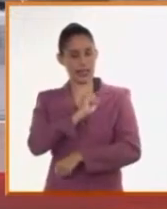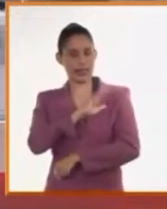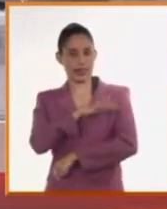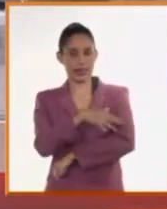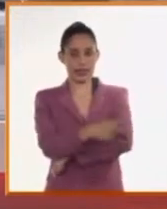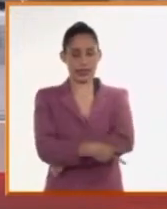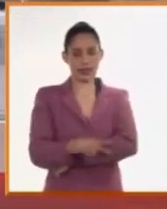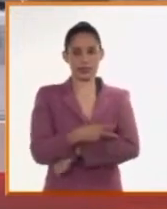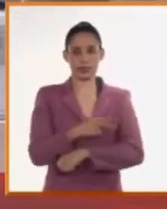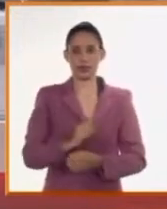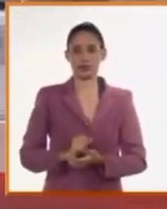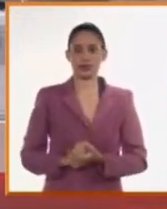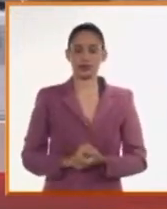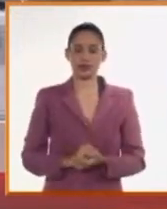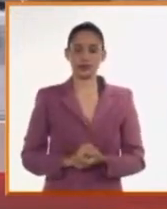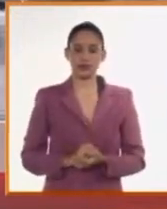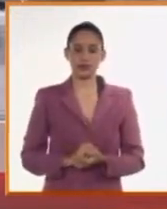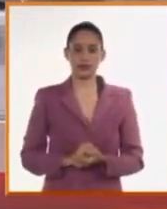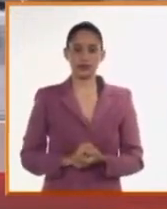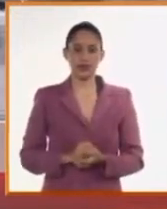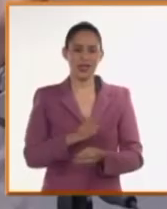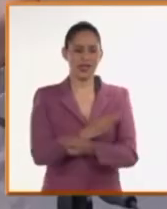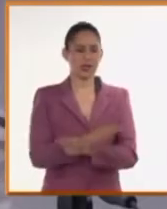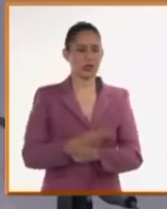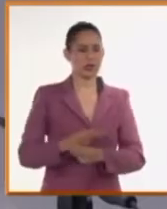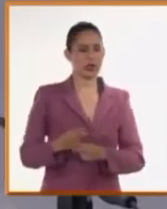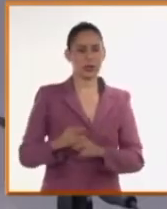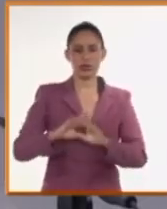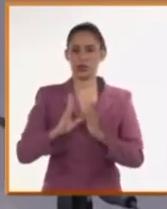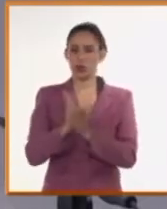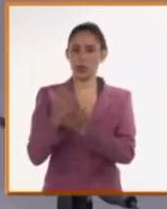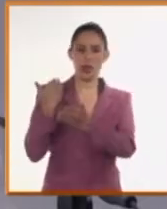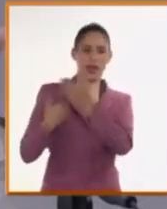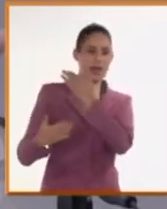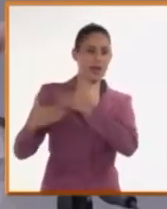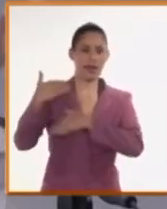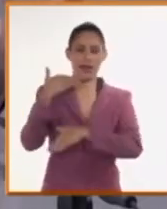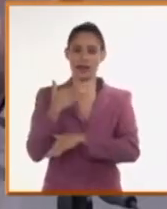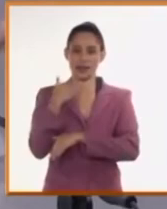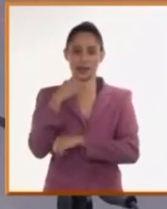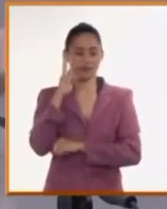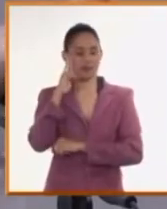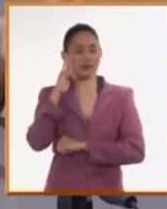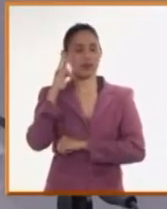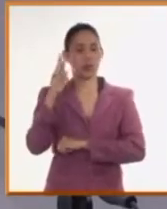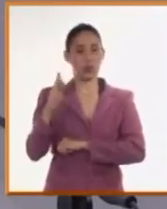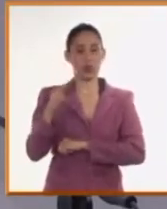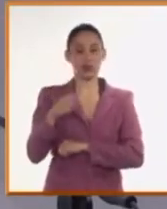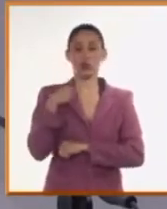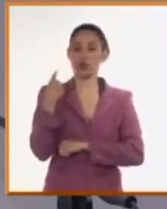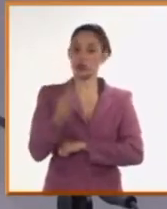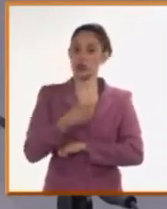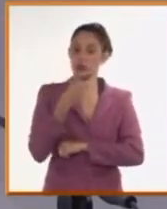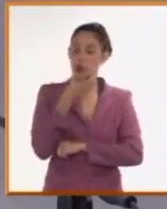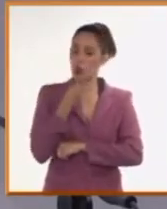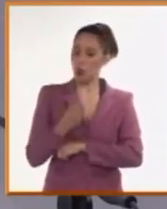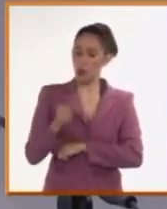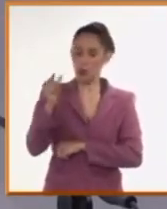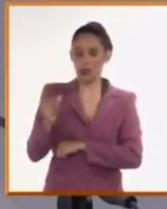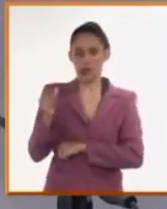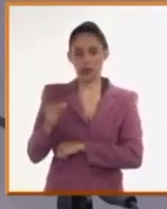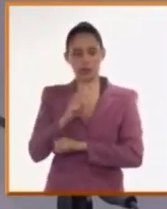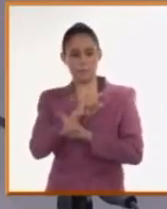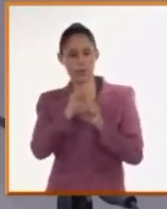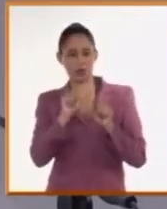ese pueblo palestino y históricamente y de manera actual y los jóvenes en Cuba y nuestro pueblo se preguntan